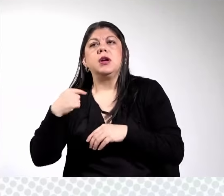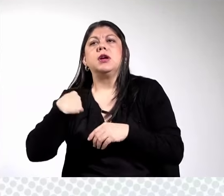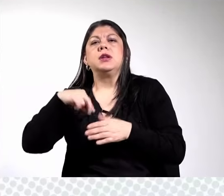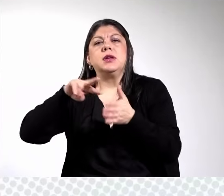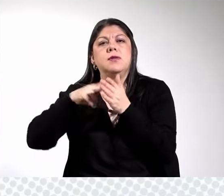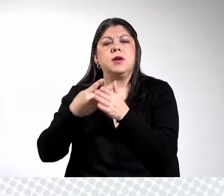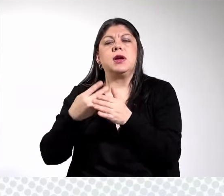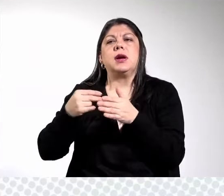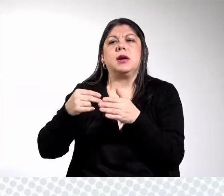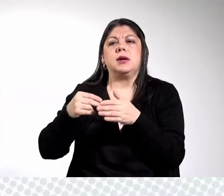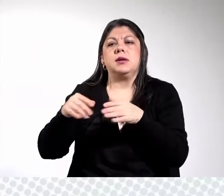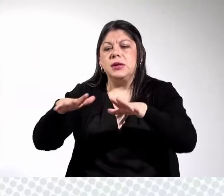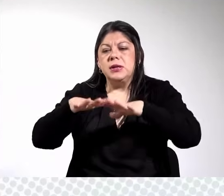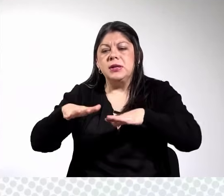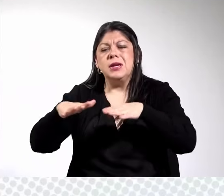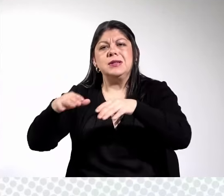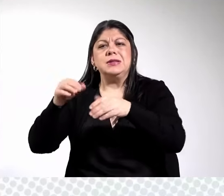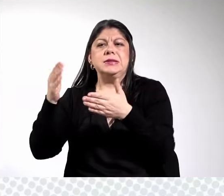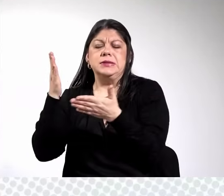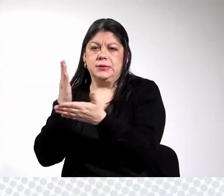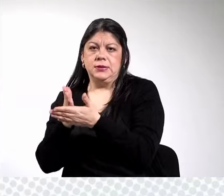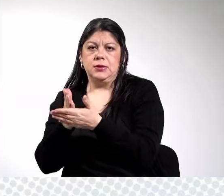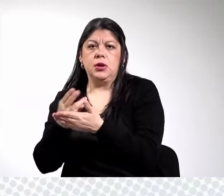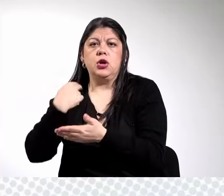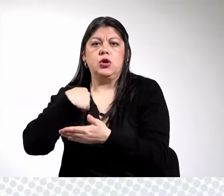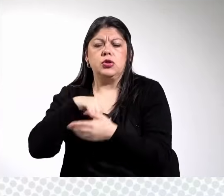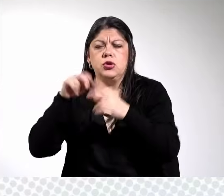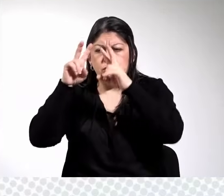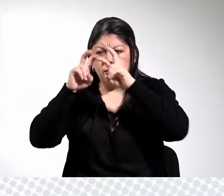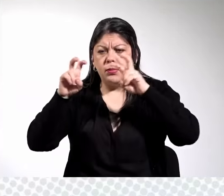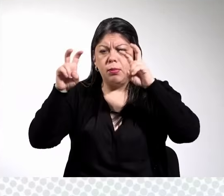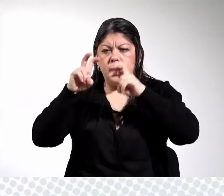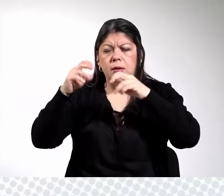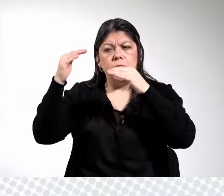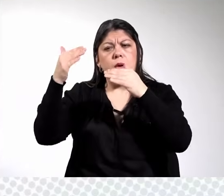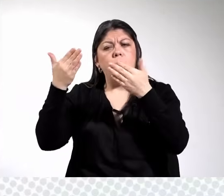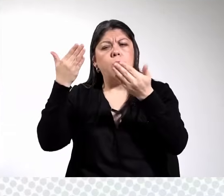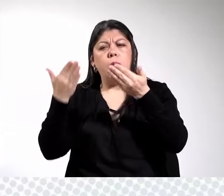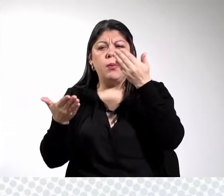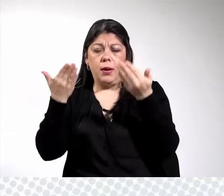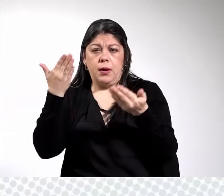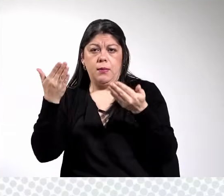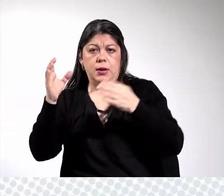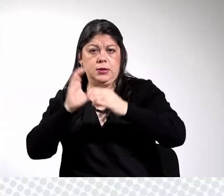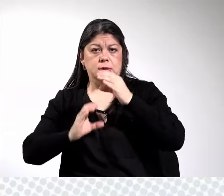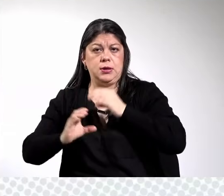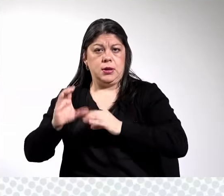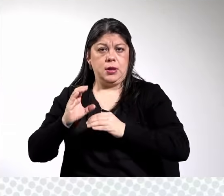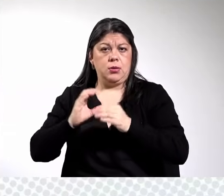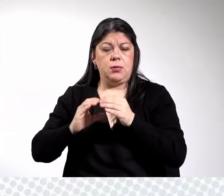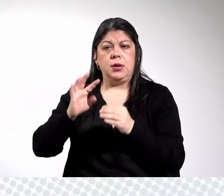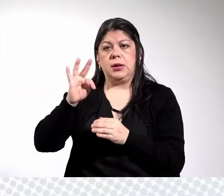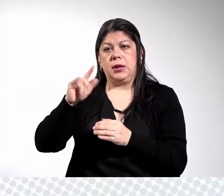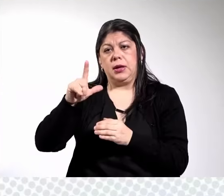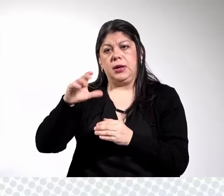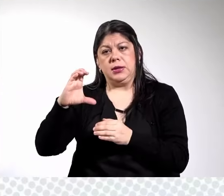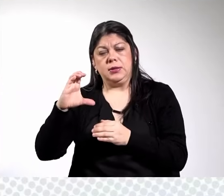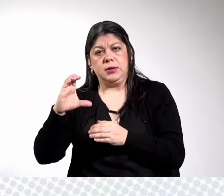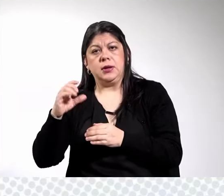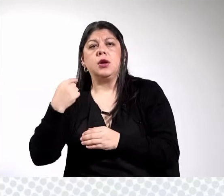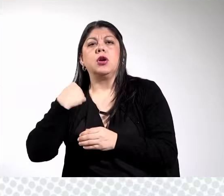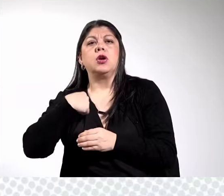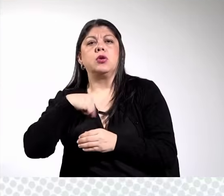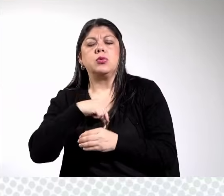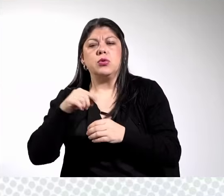se maltrató el sector. Entonces, para nosotros vamos a revisar la balanza comercial de los TLC. Vamos a ver